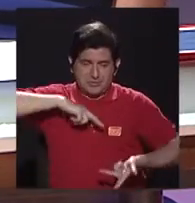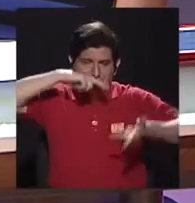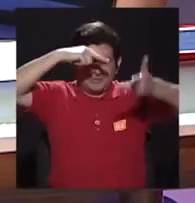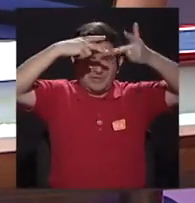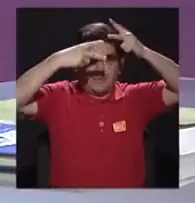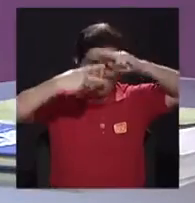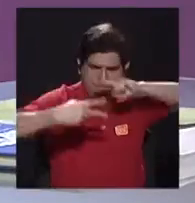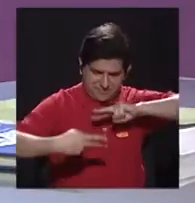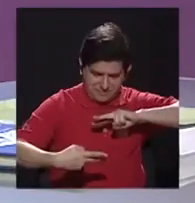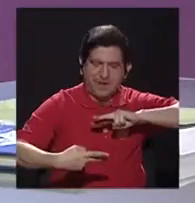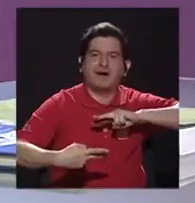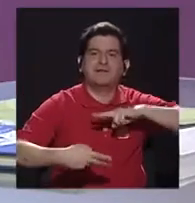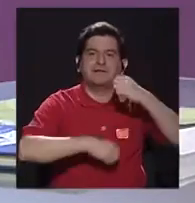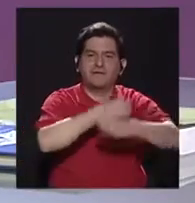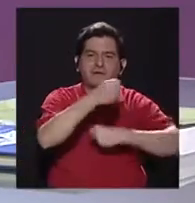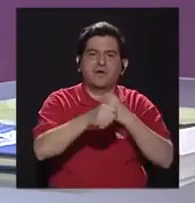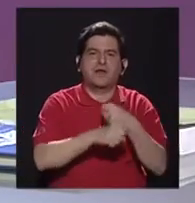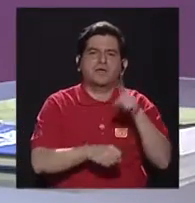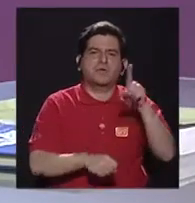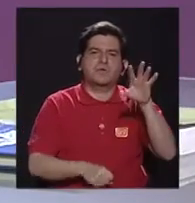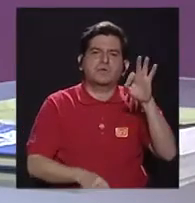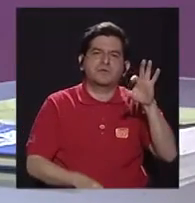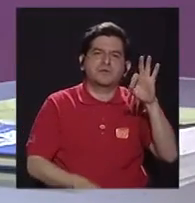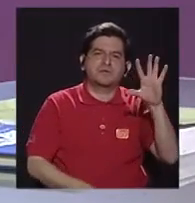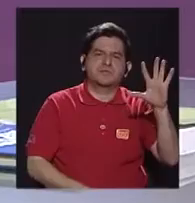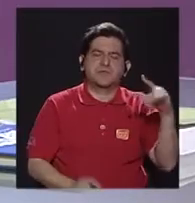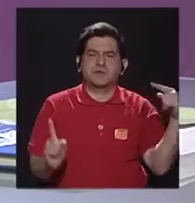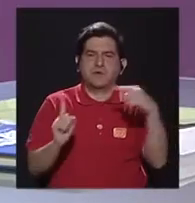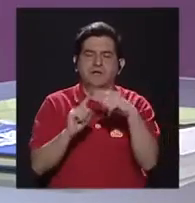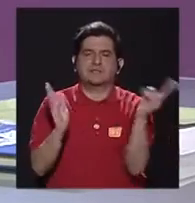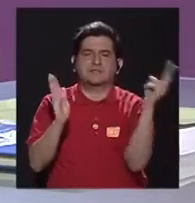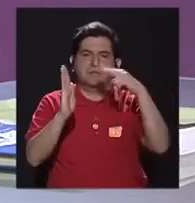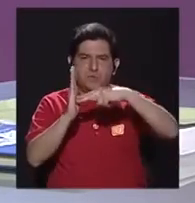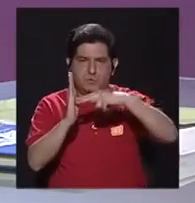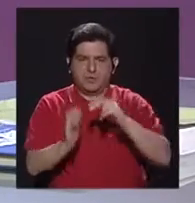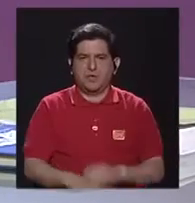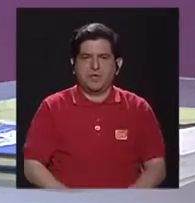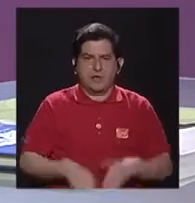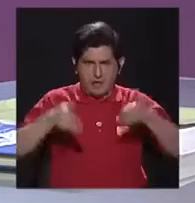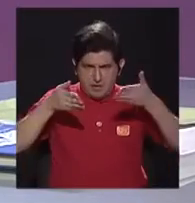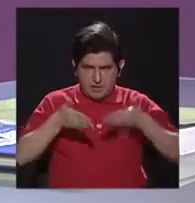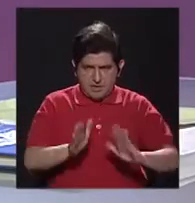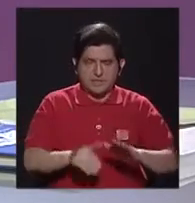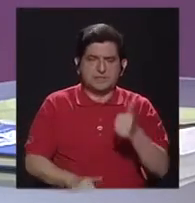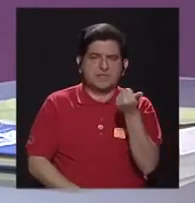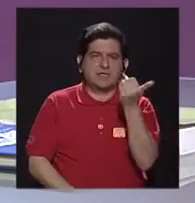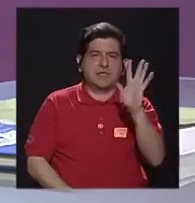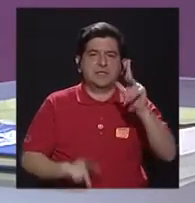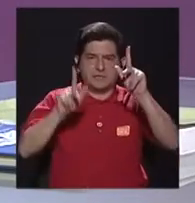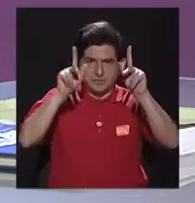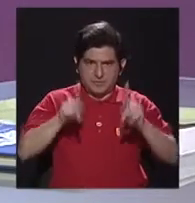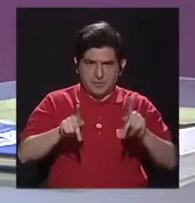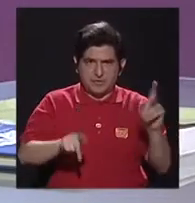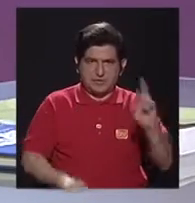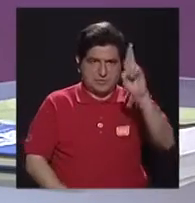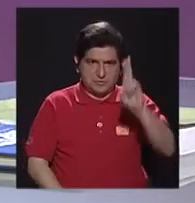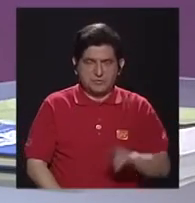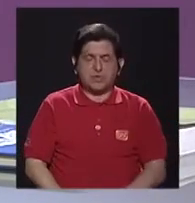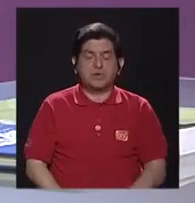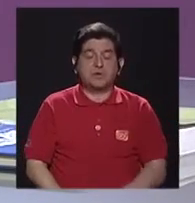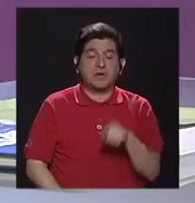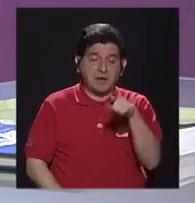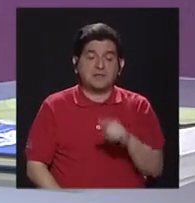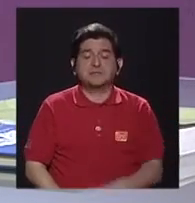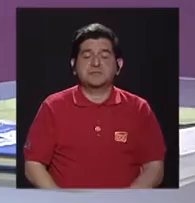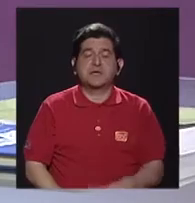invertido. Entre el año 1995 y el año 2000, nacieron 15 costarricenses al amparo de la